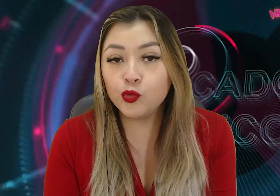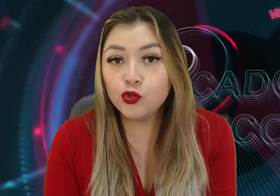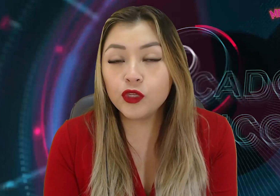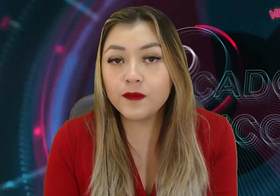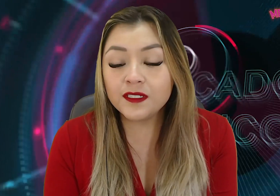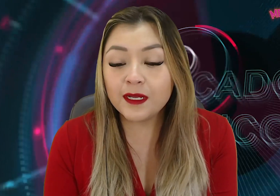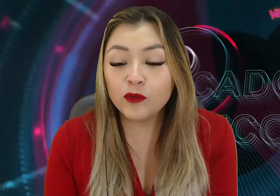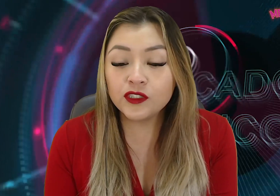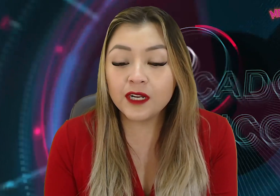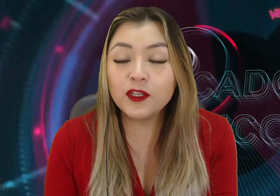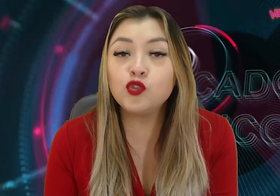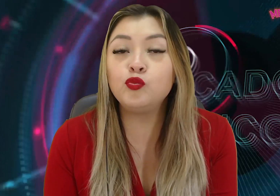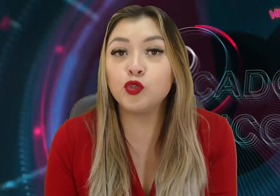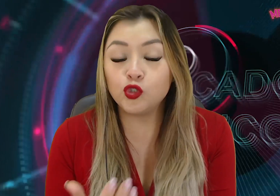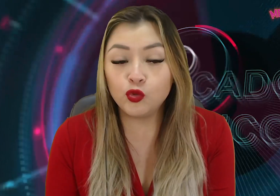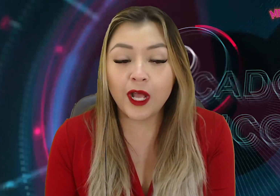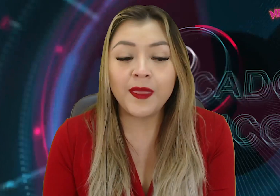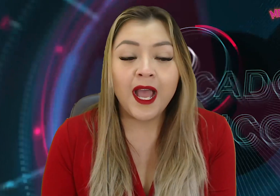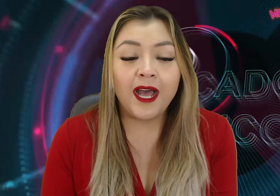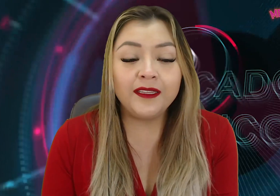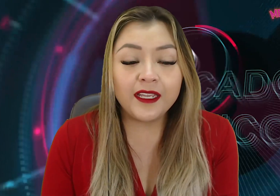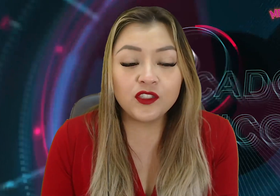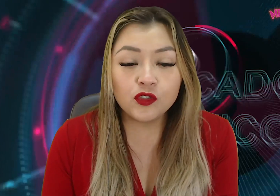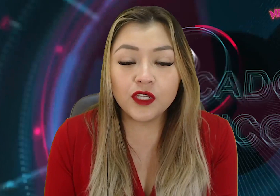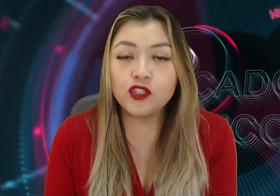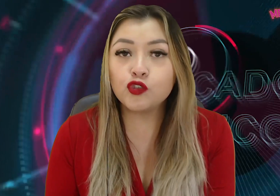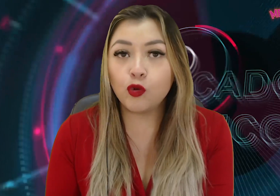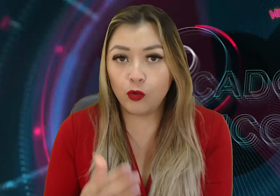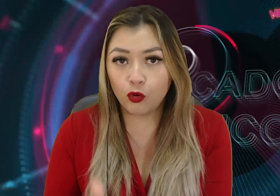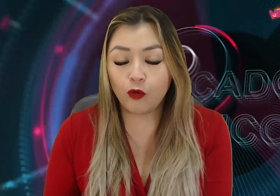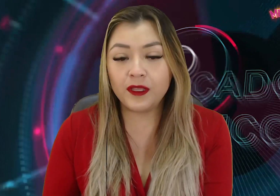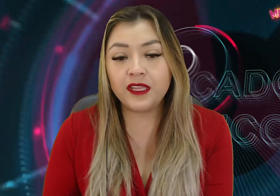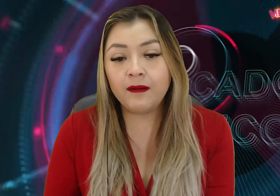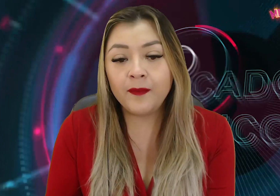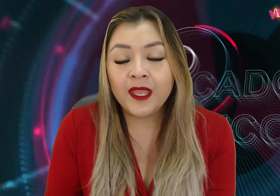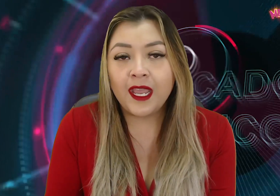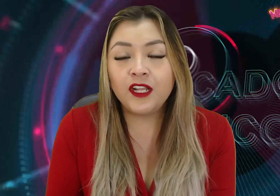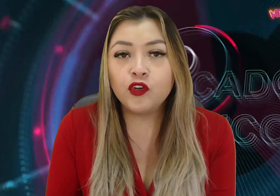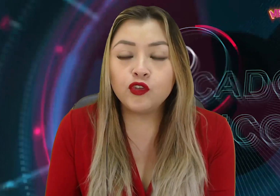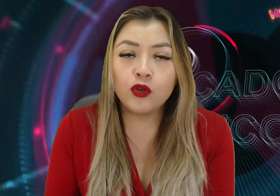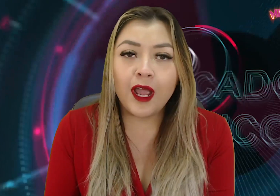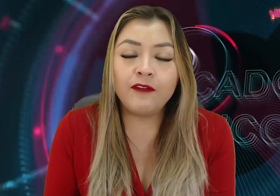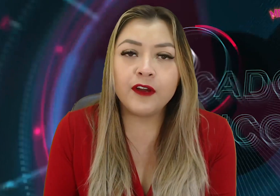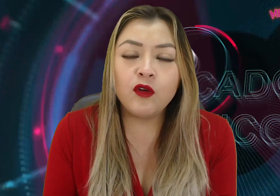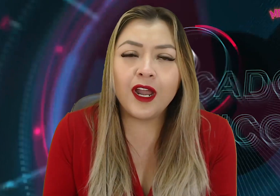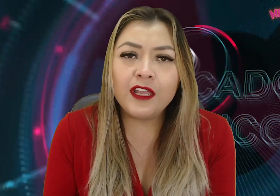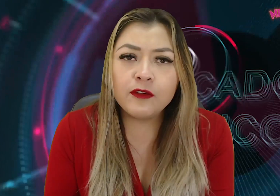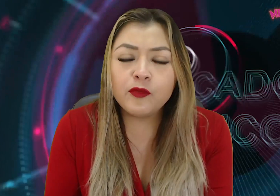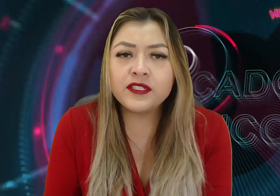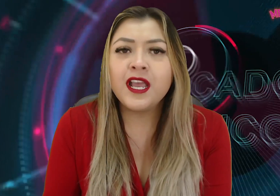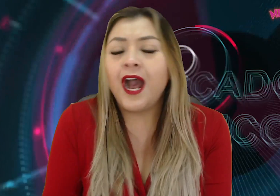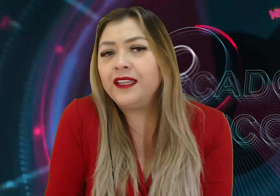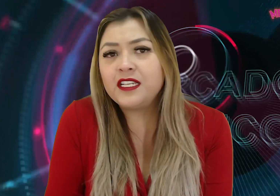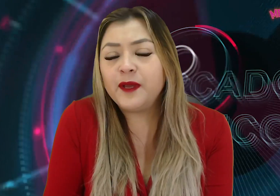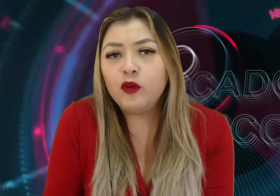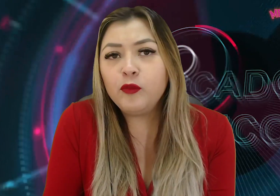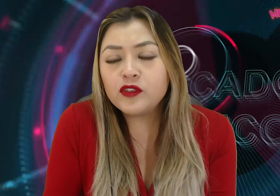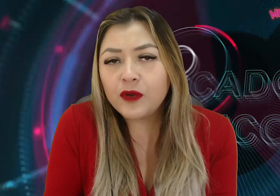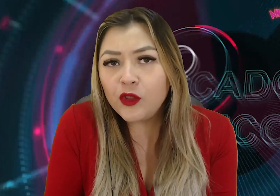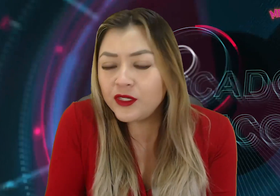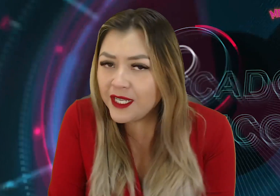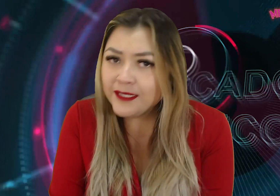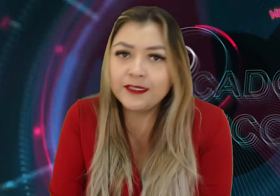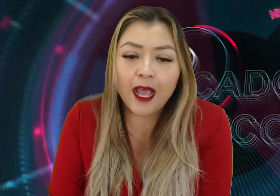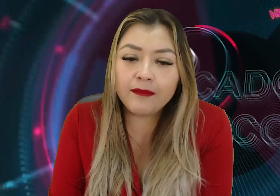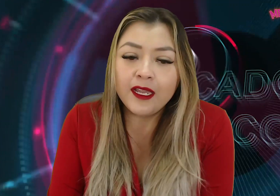daba su punto de vista, mostraba su postura ante estos hechos, como lo comentaba el doctor Alfredo Jalí. Pues Andrés Manuel